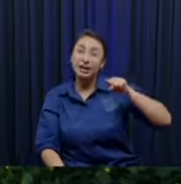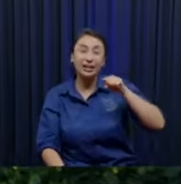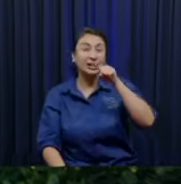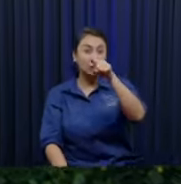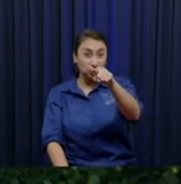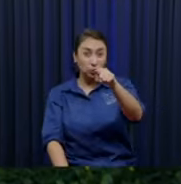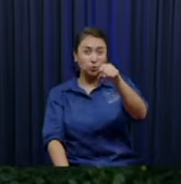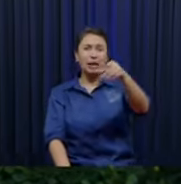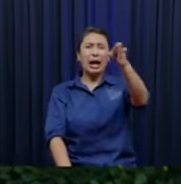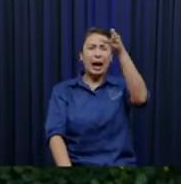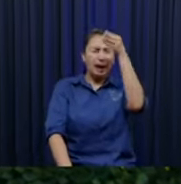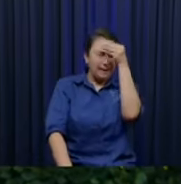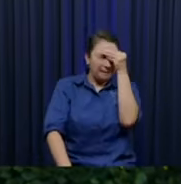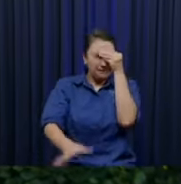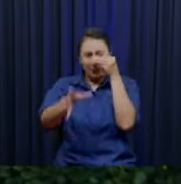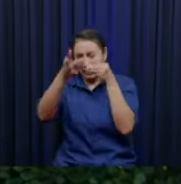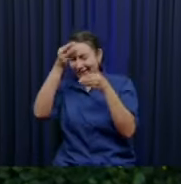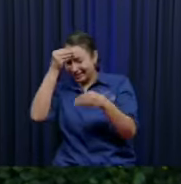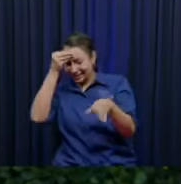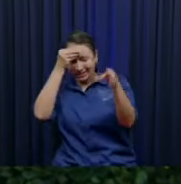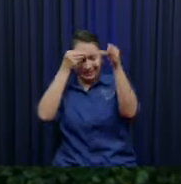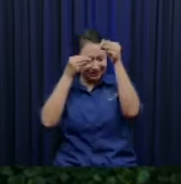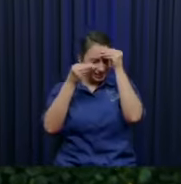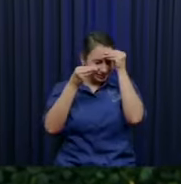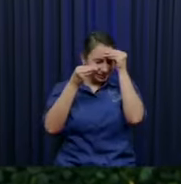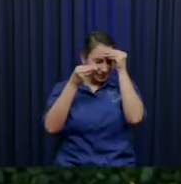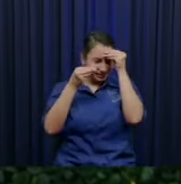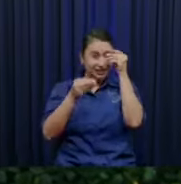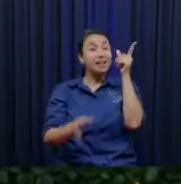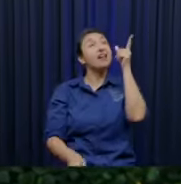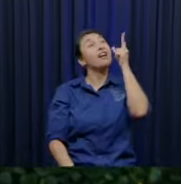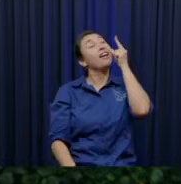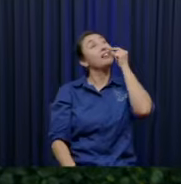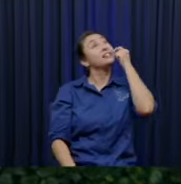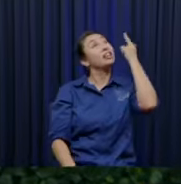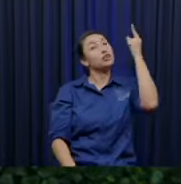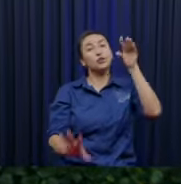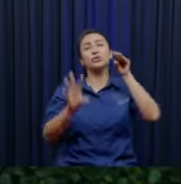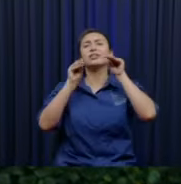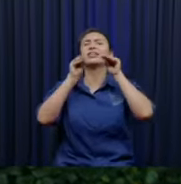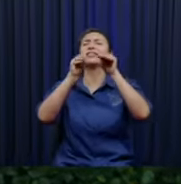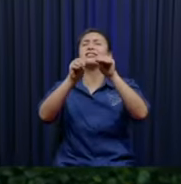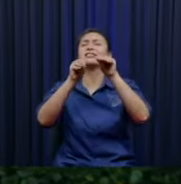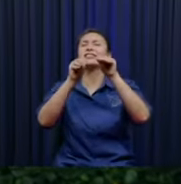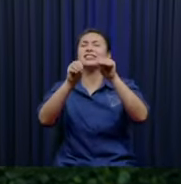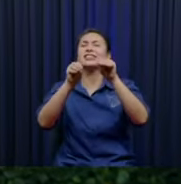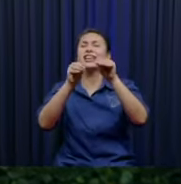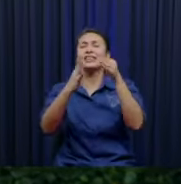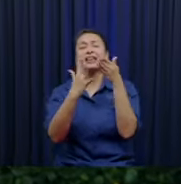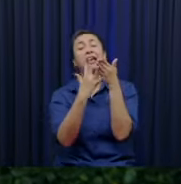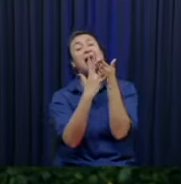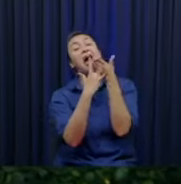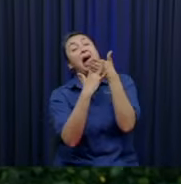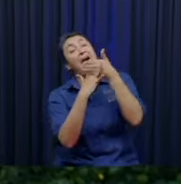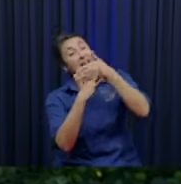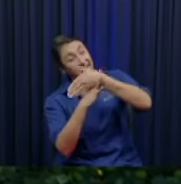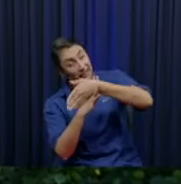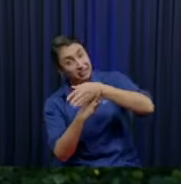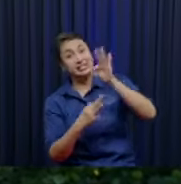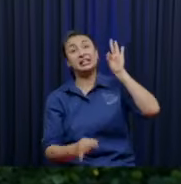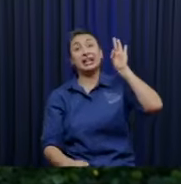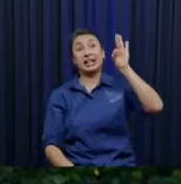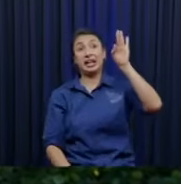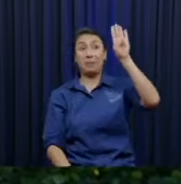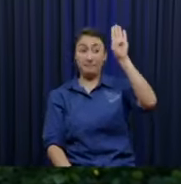recordé de una hermana, una expresión que dio, dijo: es que me